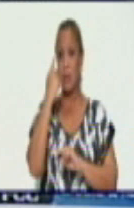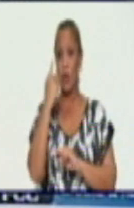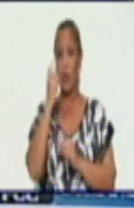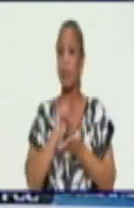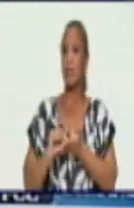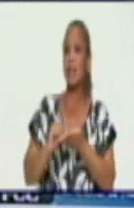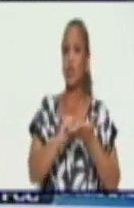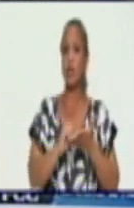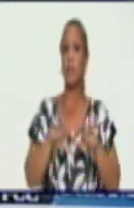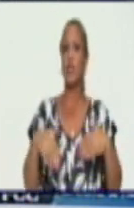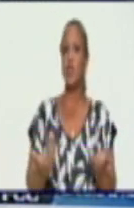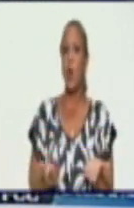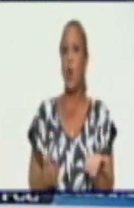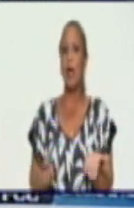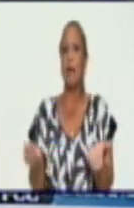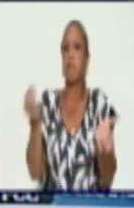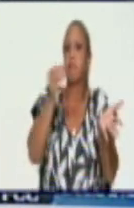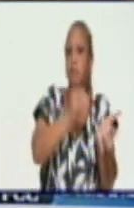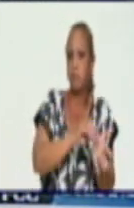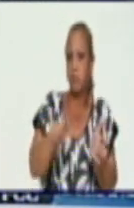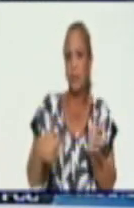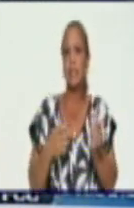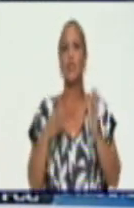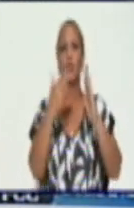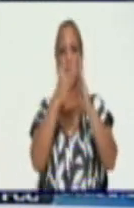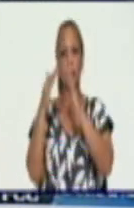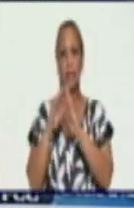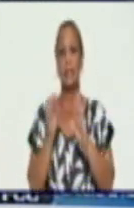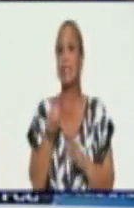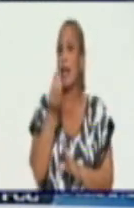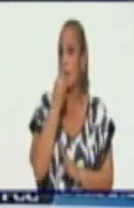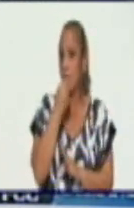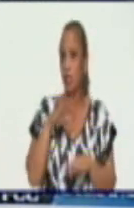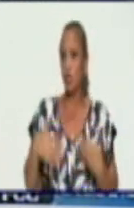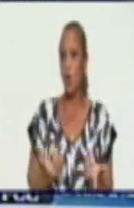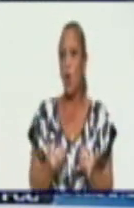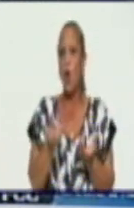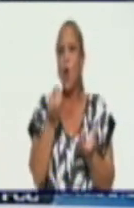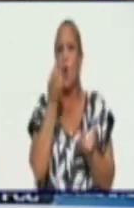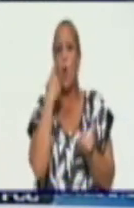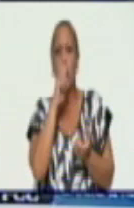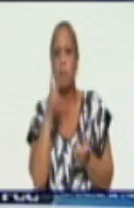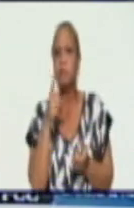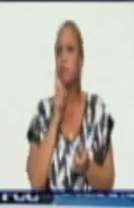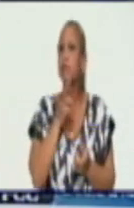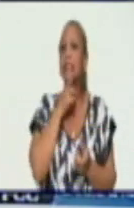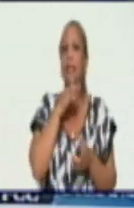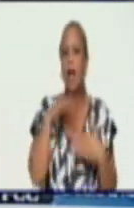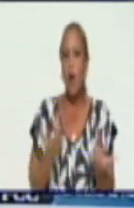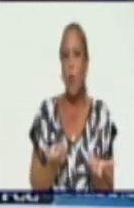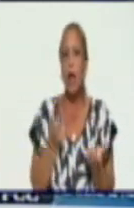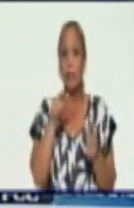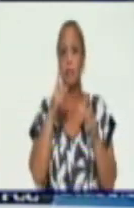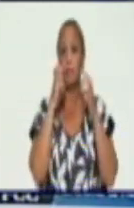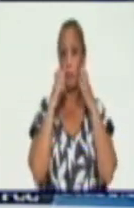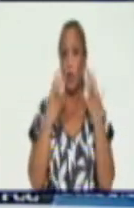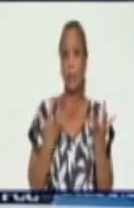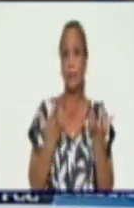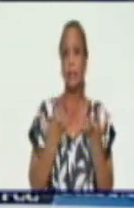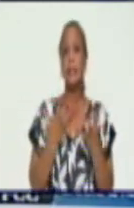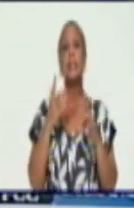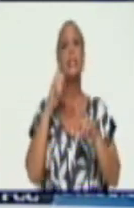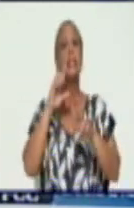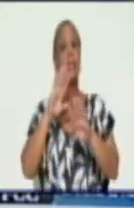que te ponen con tu entorno de alimentos como reviso los servicios de agua que son los vitales y lo demás tenemos que